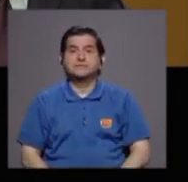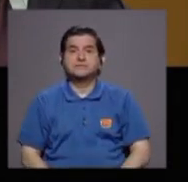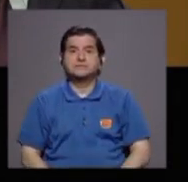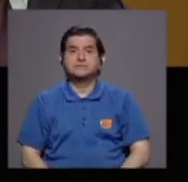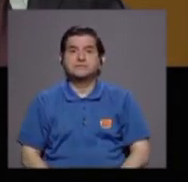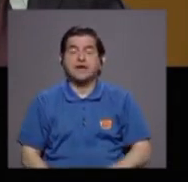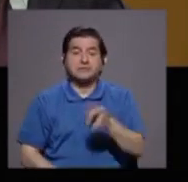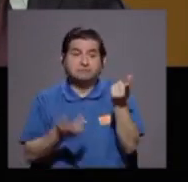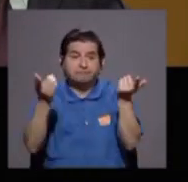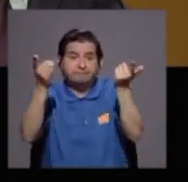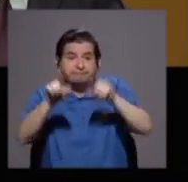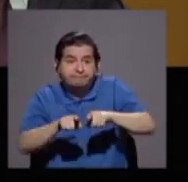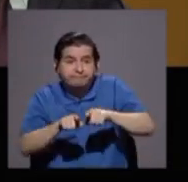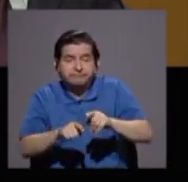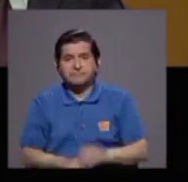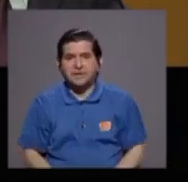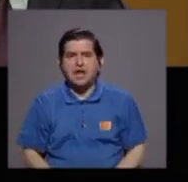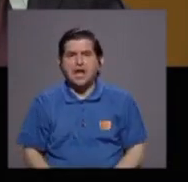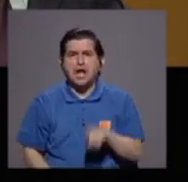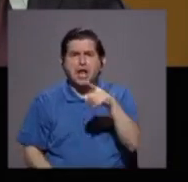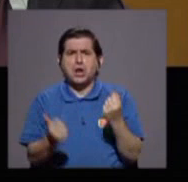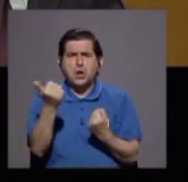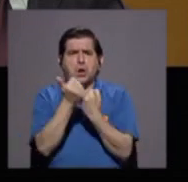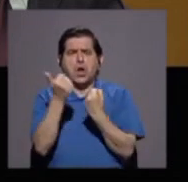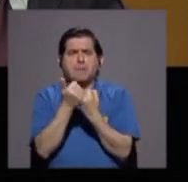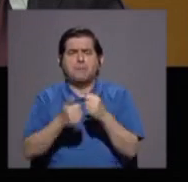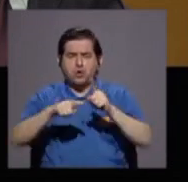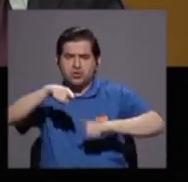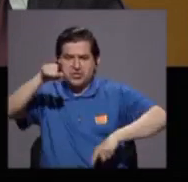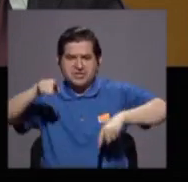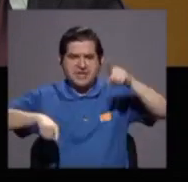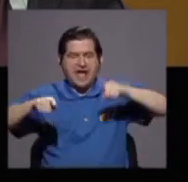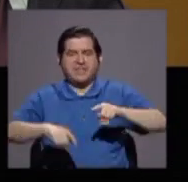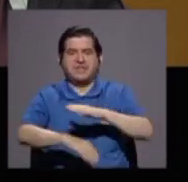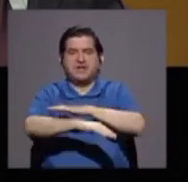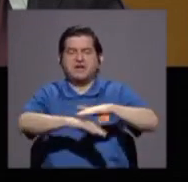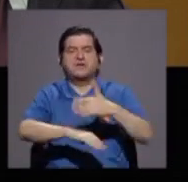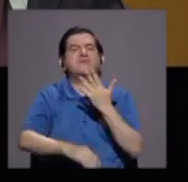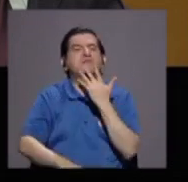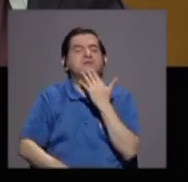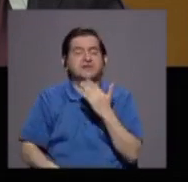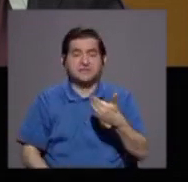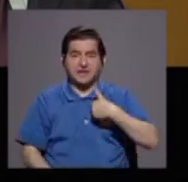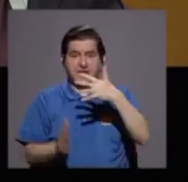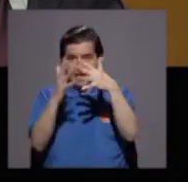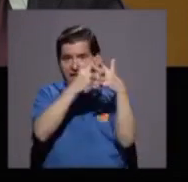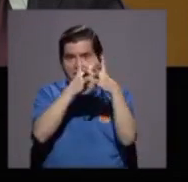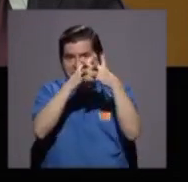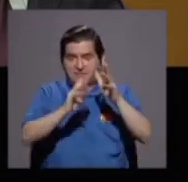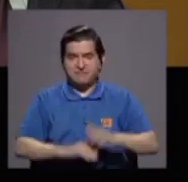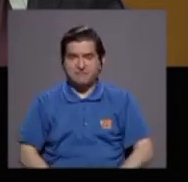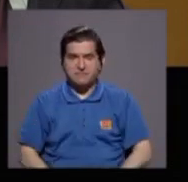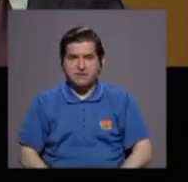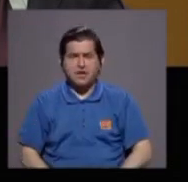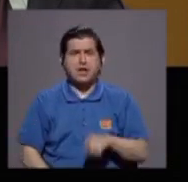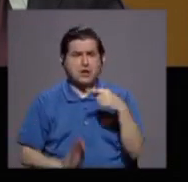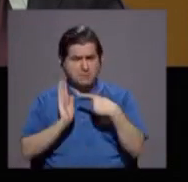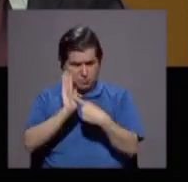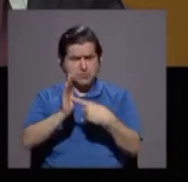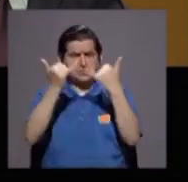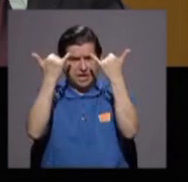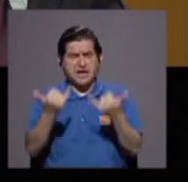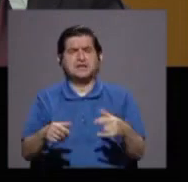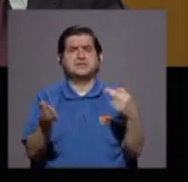más bien abraza la diversidad étnica que existe en Estados Unidos y ha manifestado